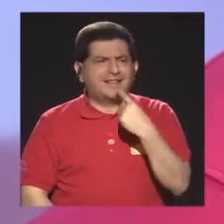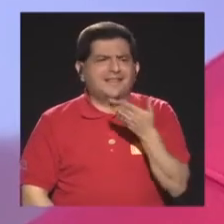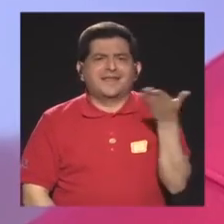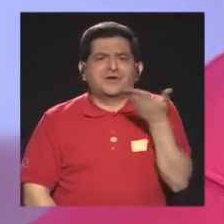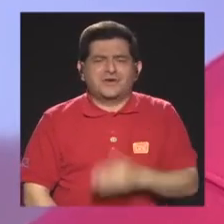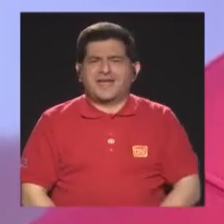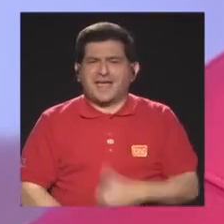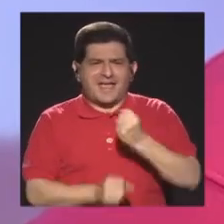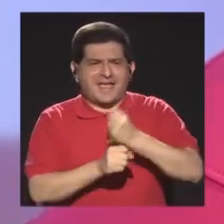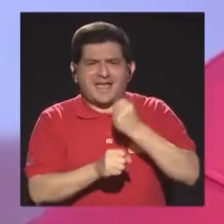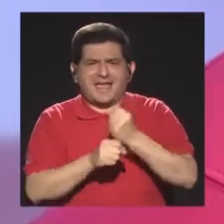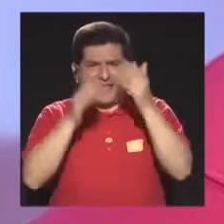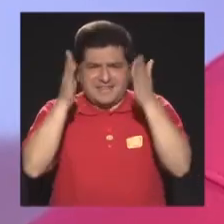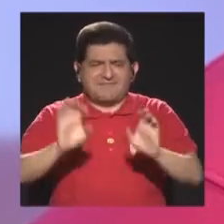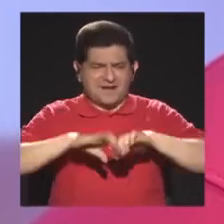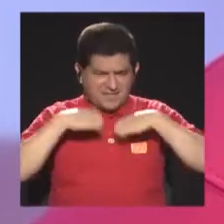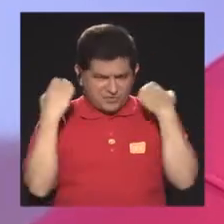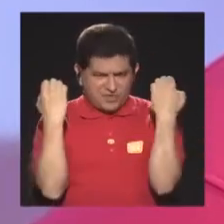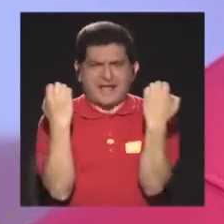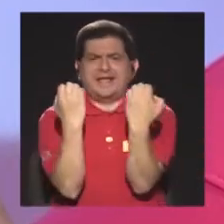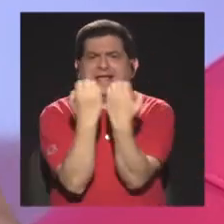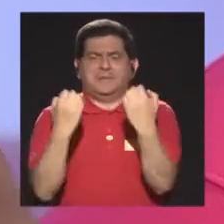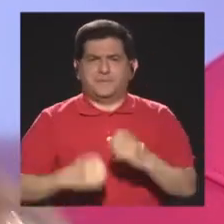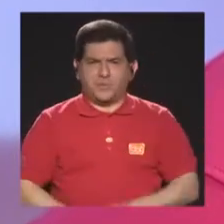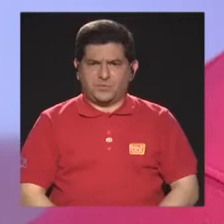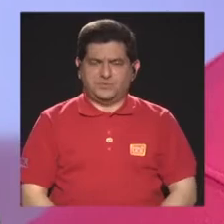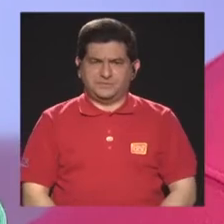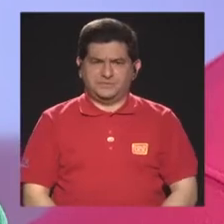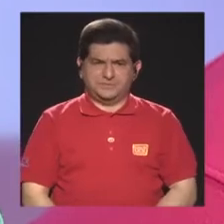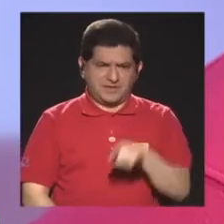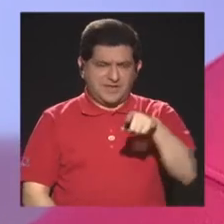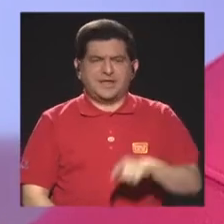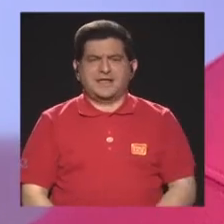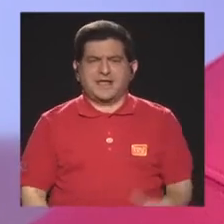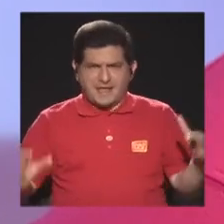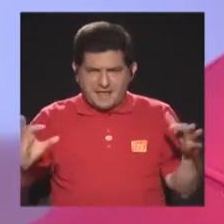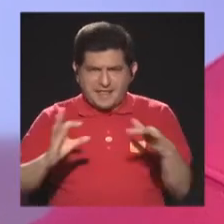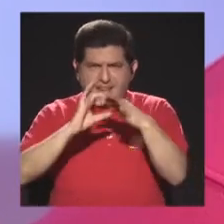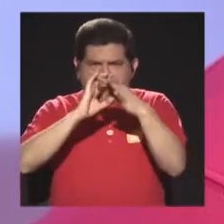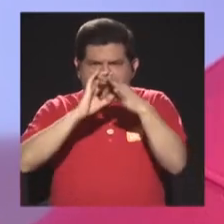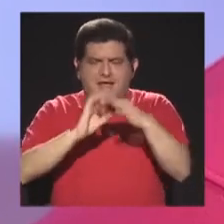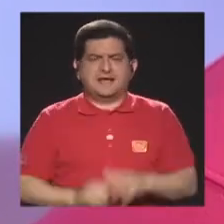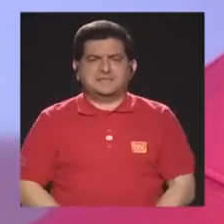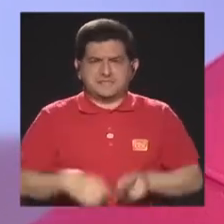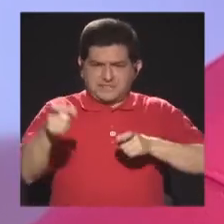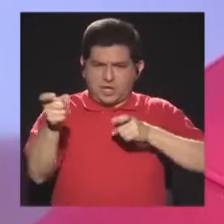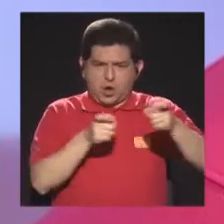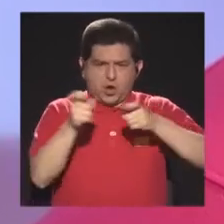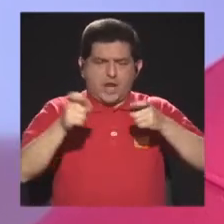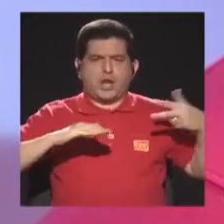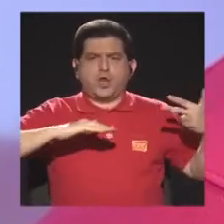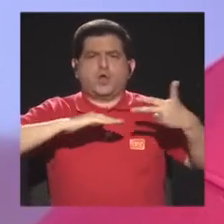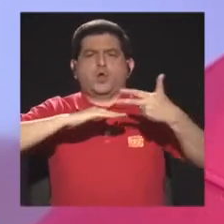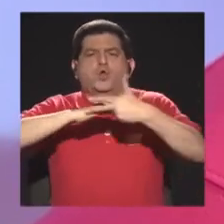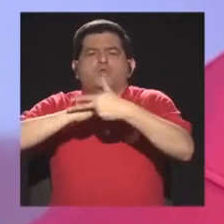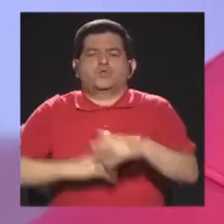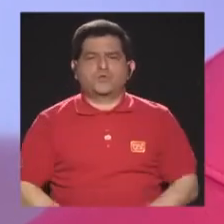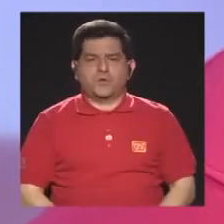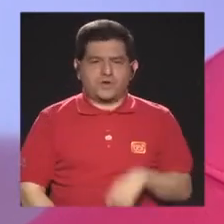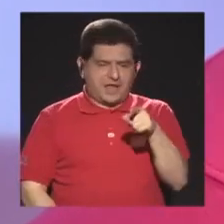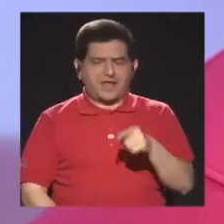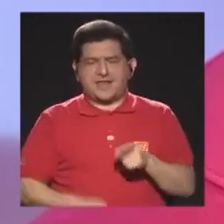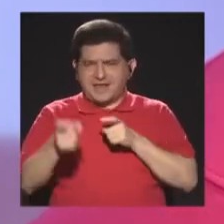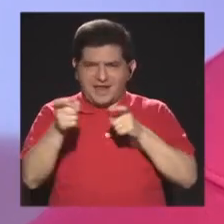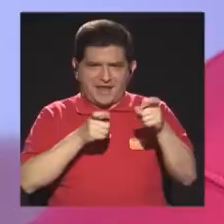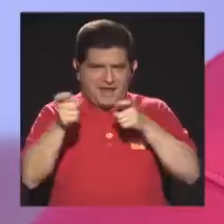Una trabajadora de equipo que tiene que ver con enlace, con el control de puerto, algo así como decir controladora aérea,